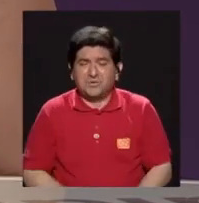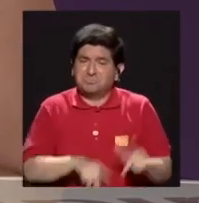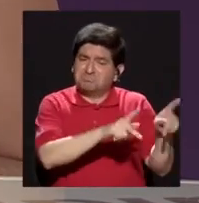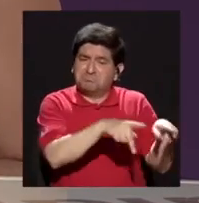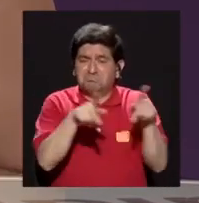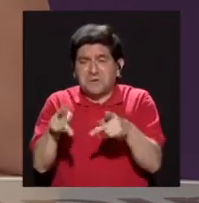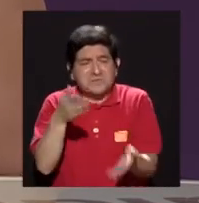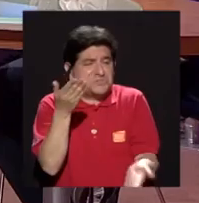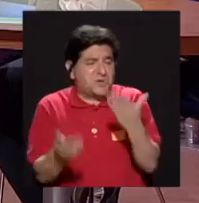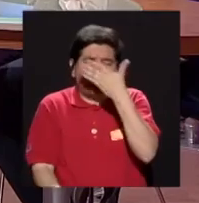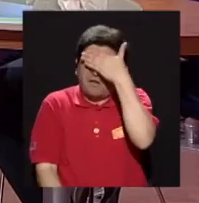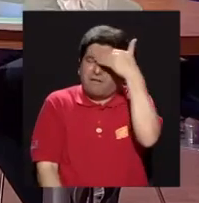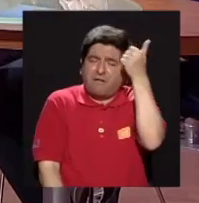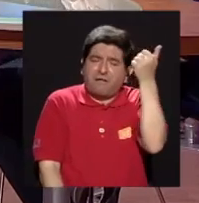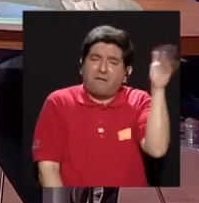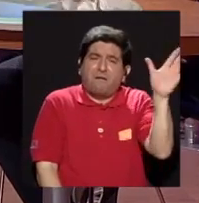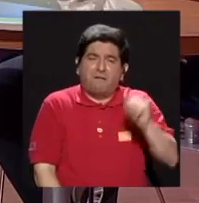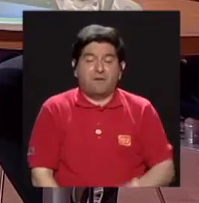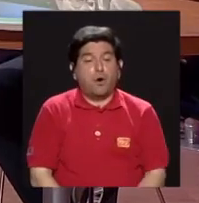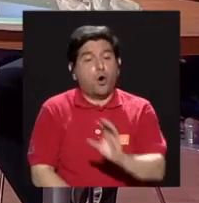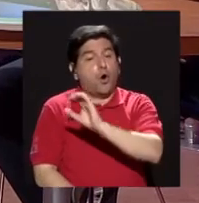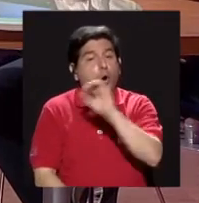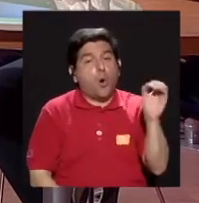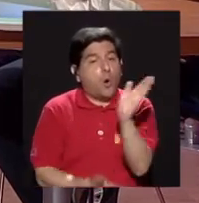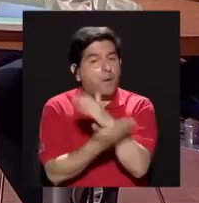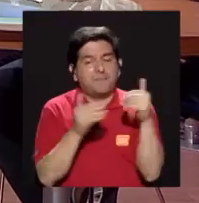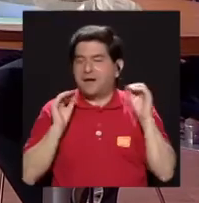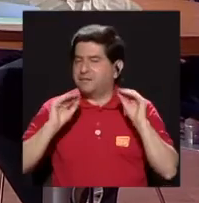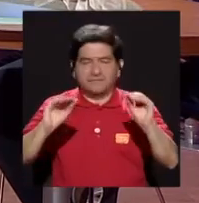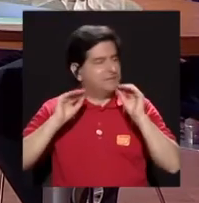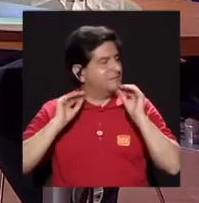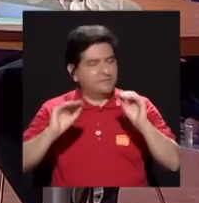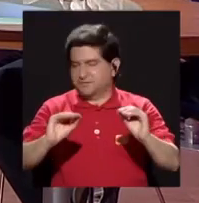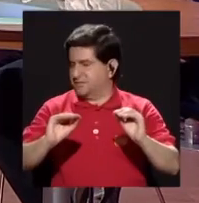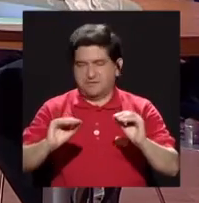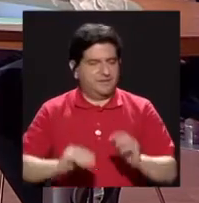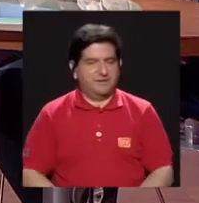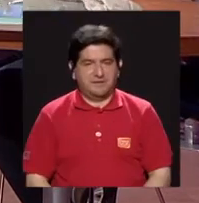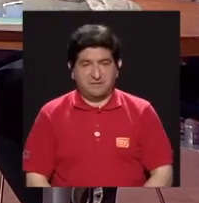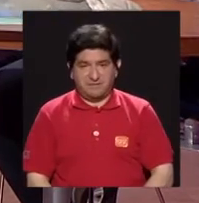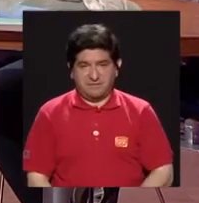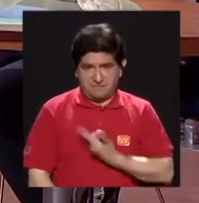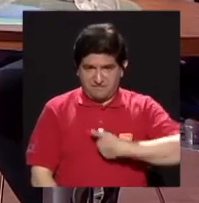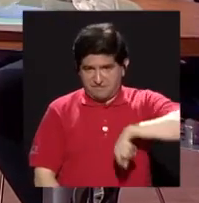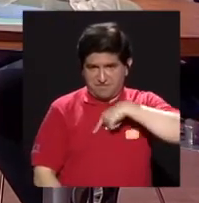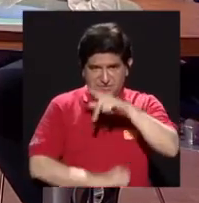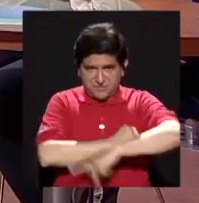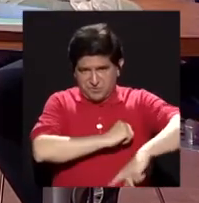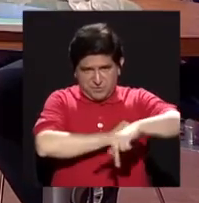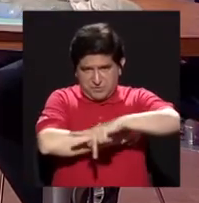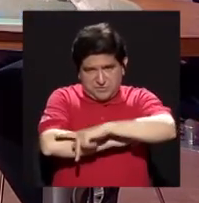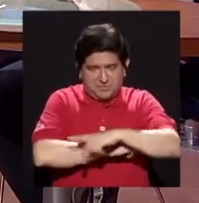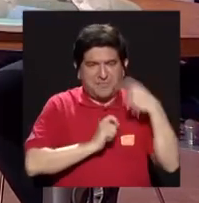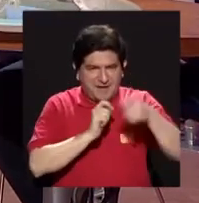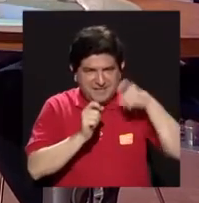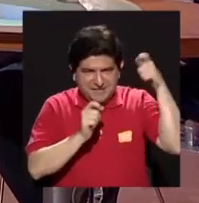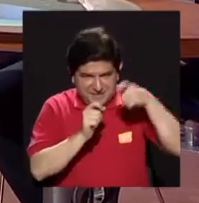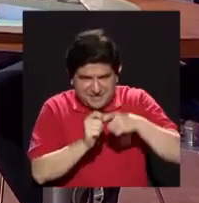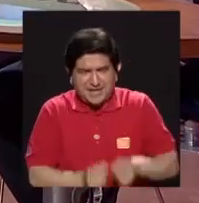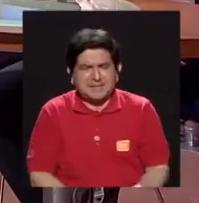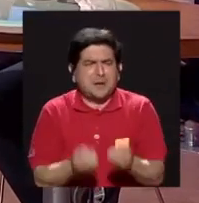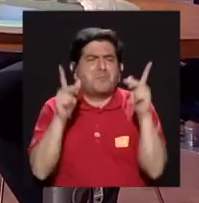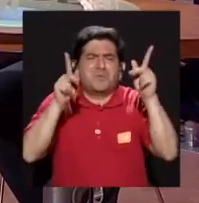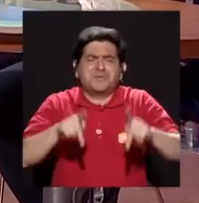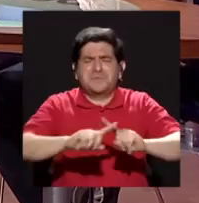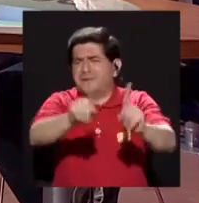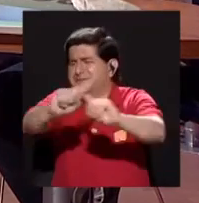gente ha olvidado eso, ¿verdad? O es parte de lo que nos enseña, que somos un país precisamente con mucha gente,